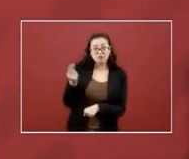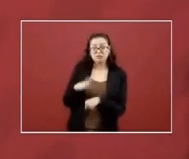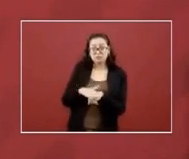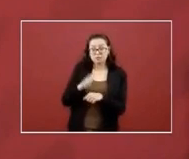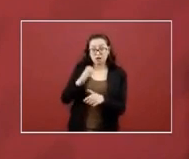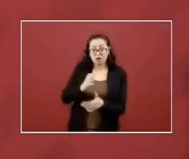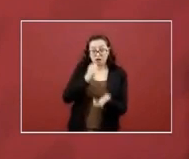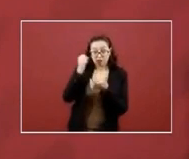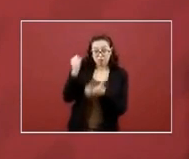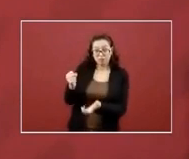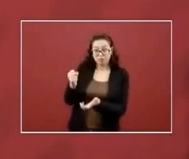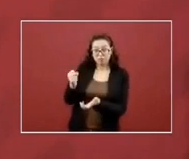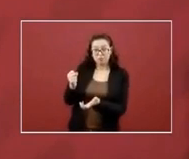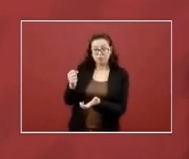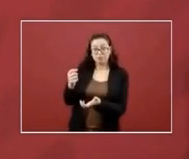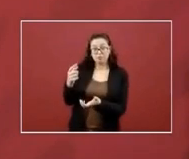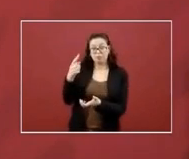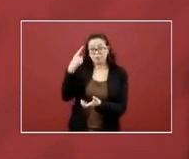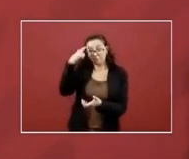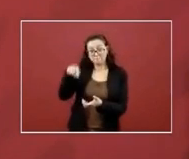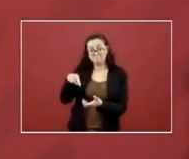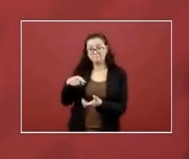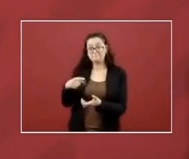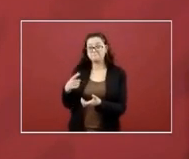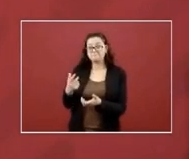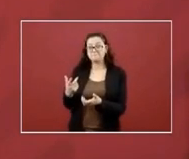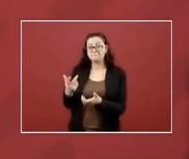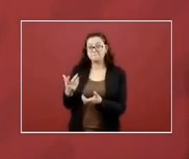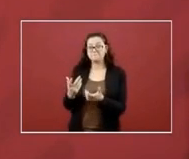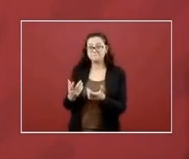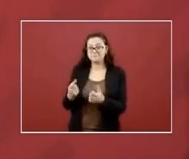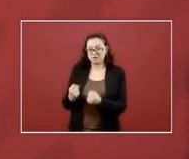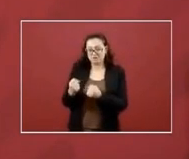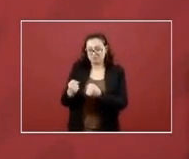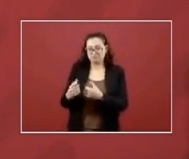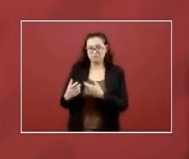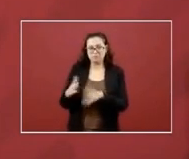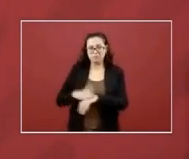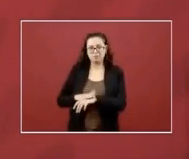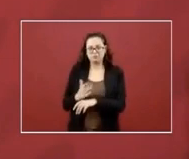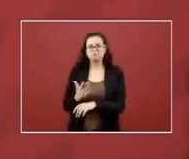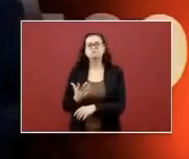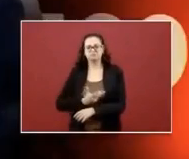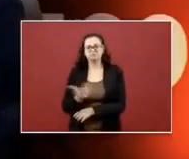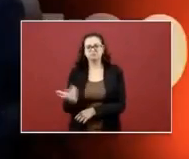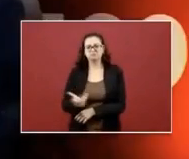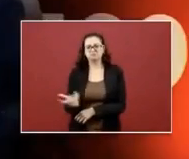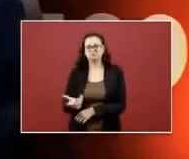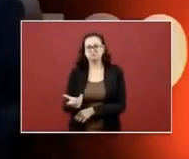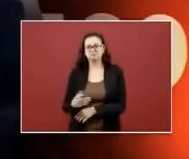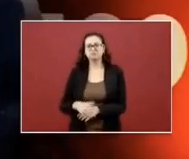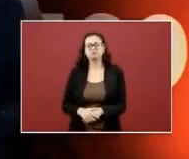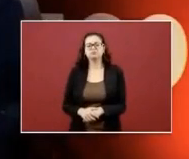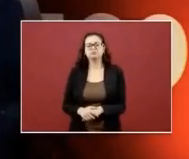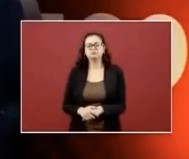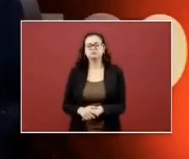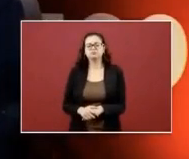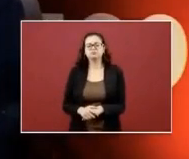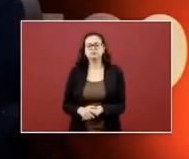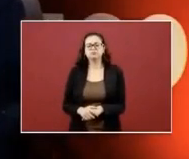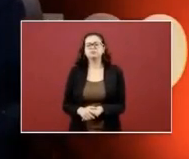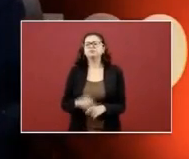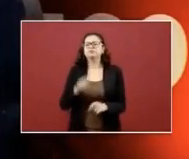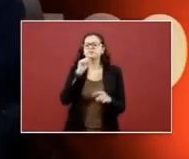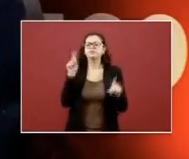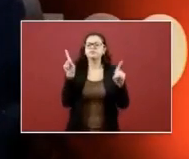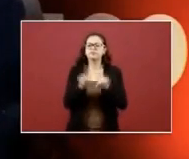aportaciones para capitalizar a Pemex, este año incluido, lo vamos a hacer. Por lo pronto, como ya también se